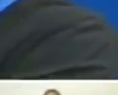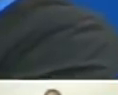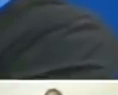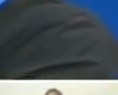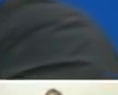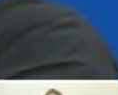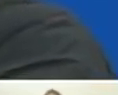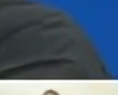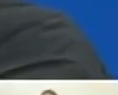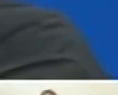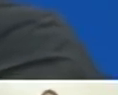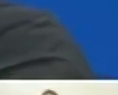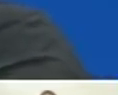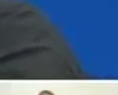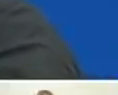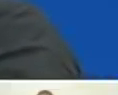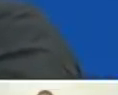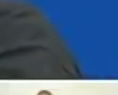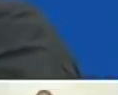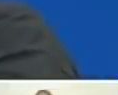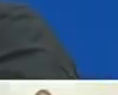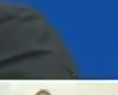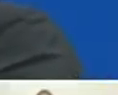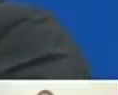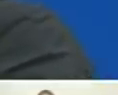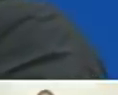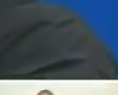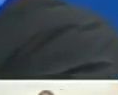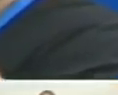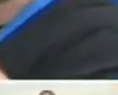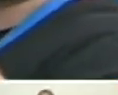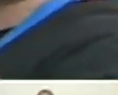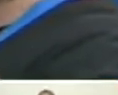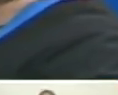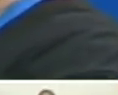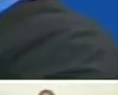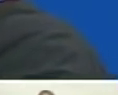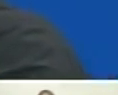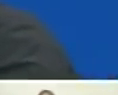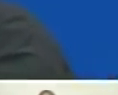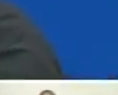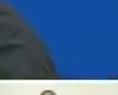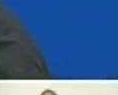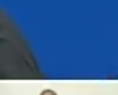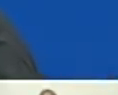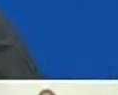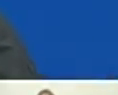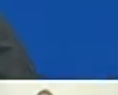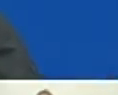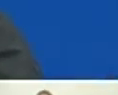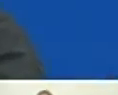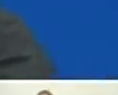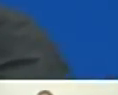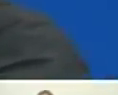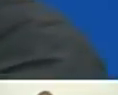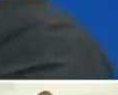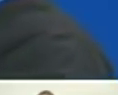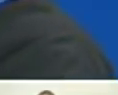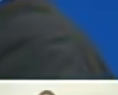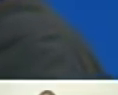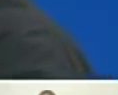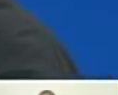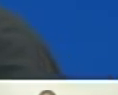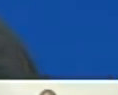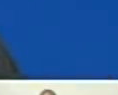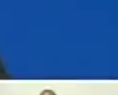gritando dictadura y facturando. Lo que los yanquis quieren, los yanquis tienen. Si no lo tienen, toman rehenes y ahí está el pueblo